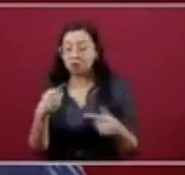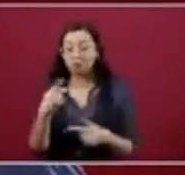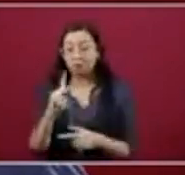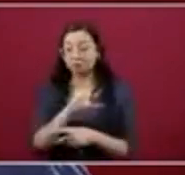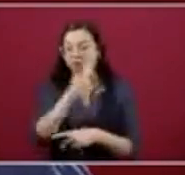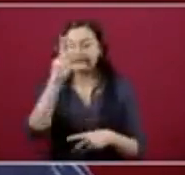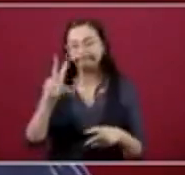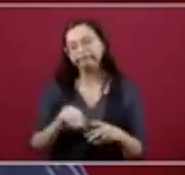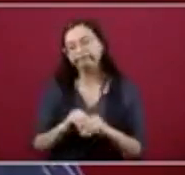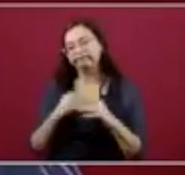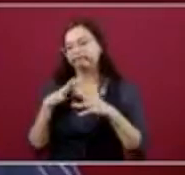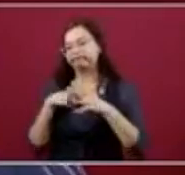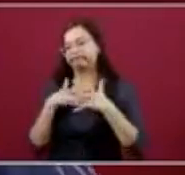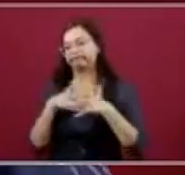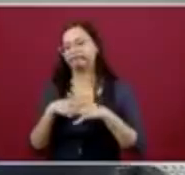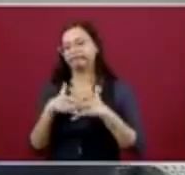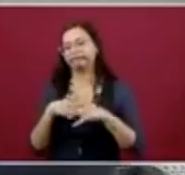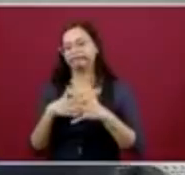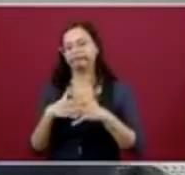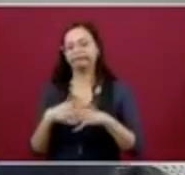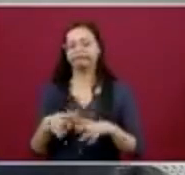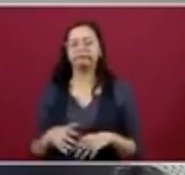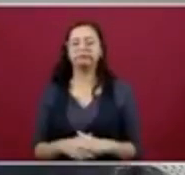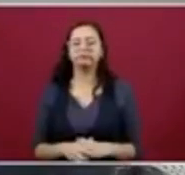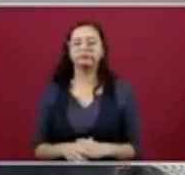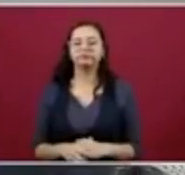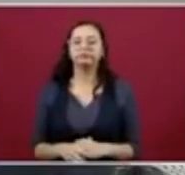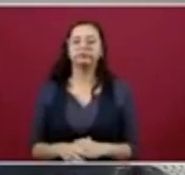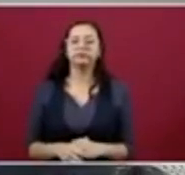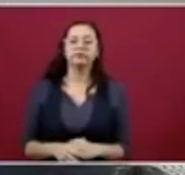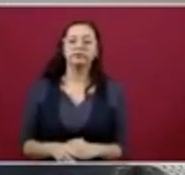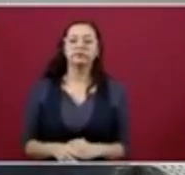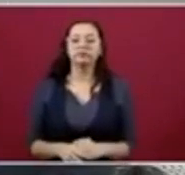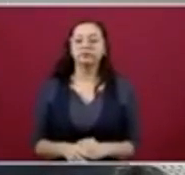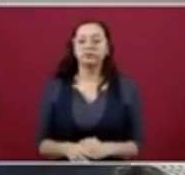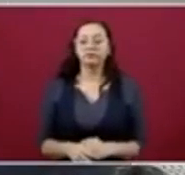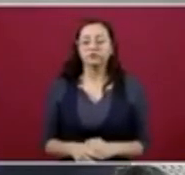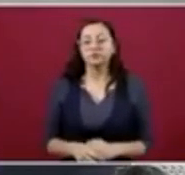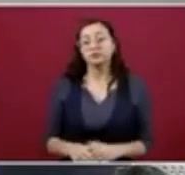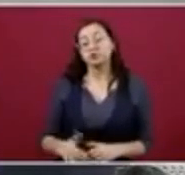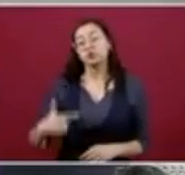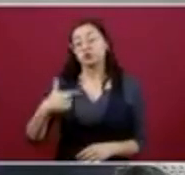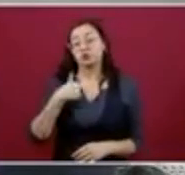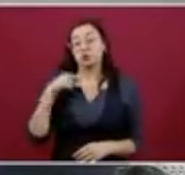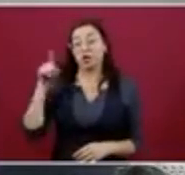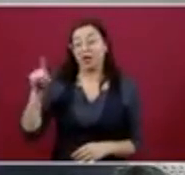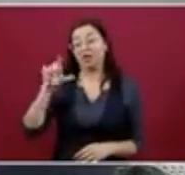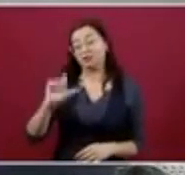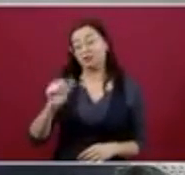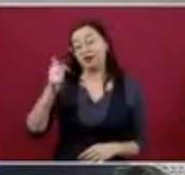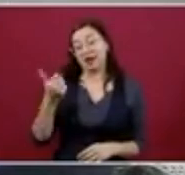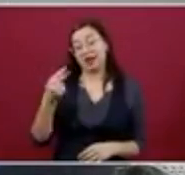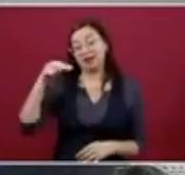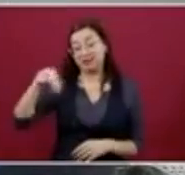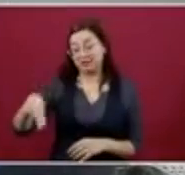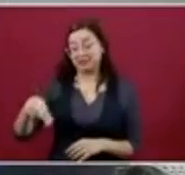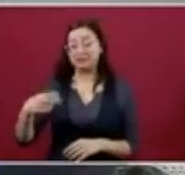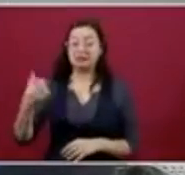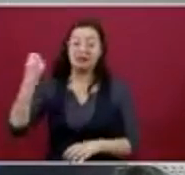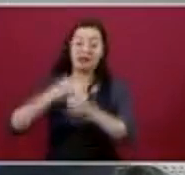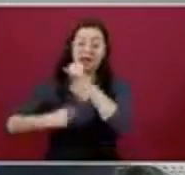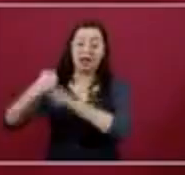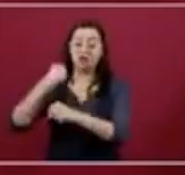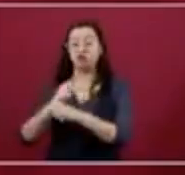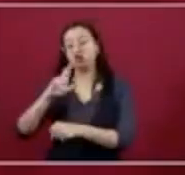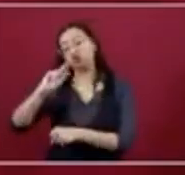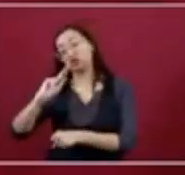Quiero decirles que yo estuve encerrado en el Archivo General de la Nación en los años 80 y